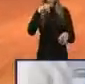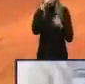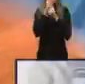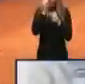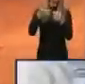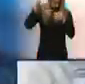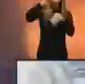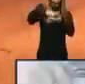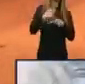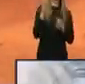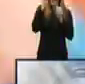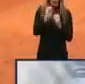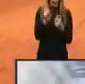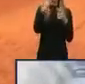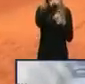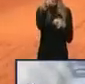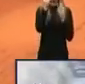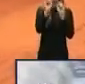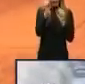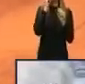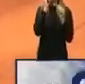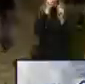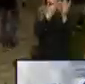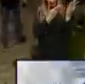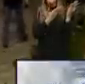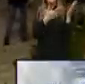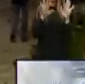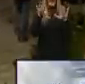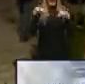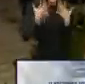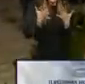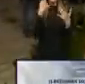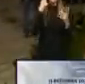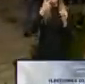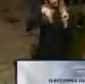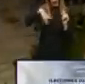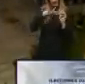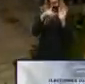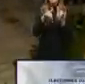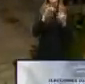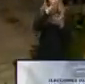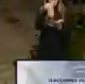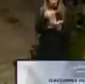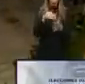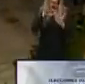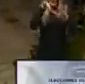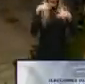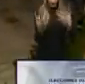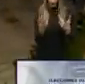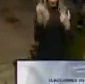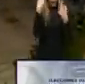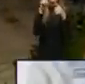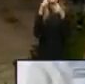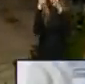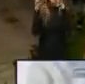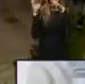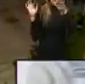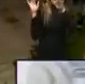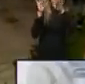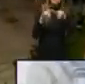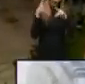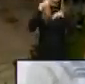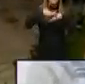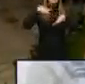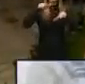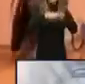ustedes puedan observar cómo es el panorama en este sector, cómo es que se van incluyendo cada uno de